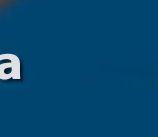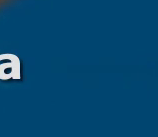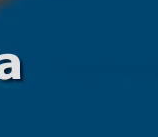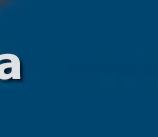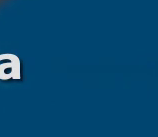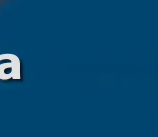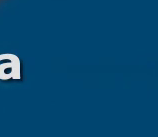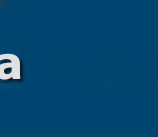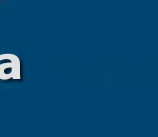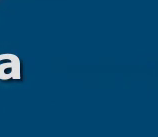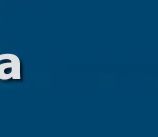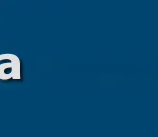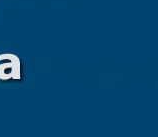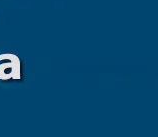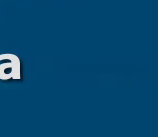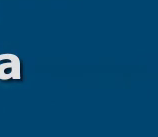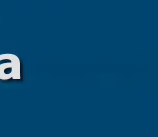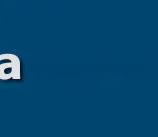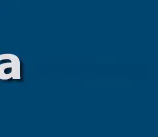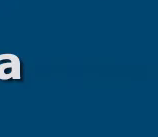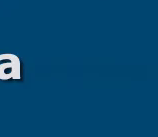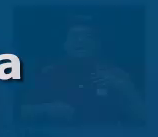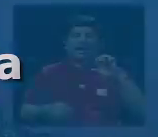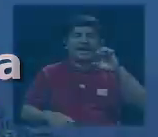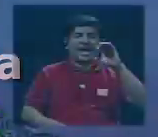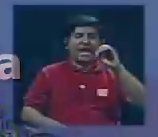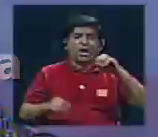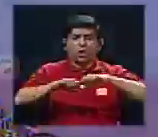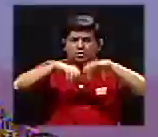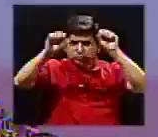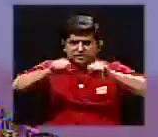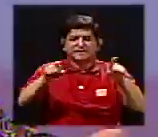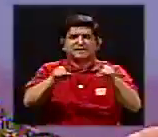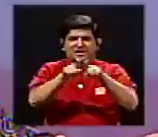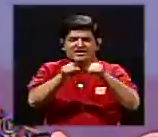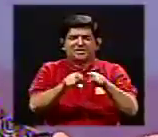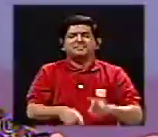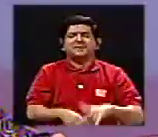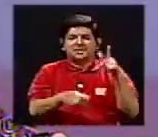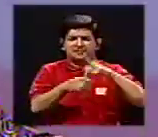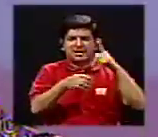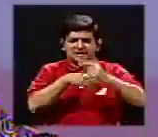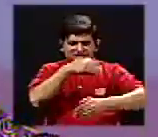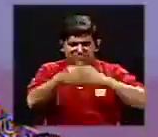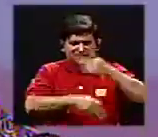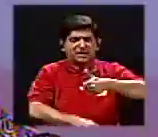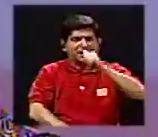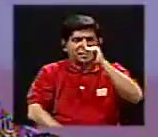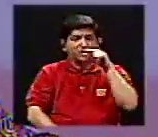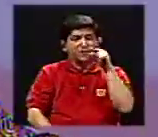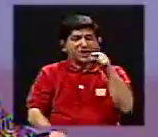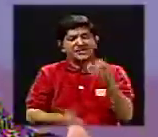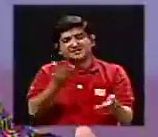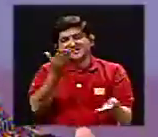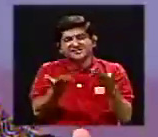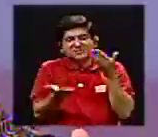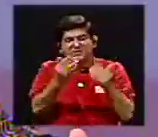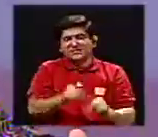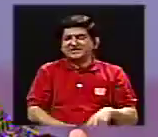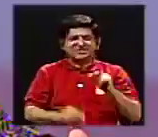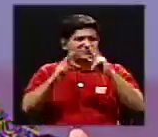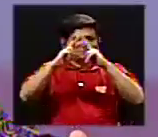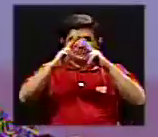Estamos considerando también que el ecosistema es otro usuario del agua, cosa que también esto